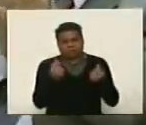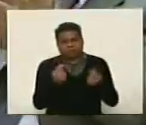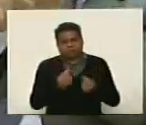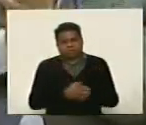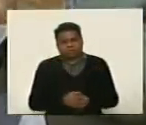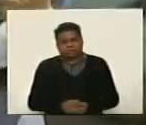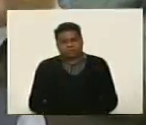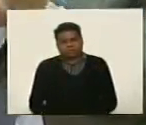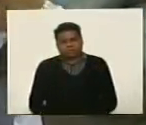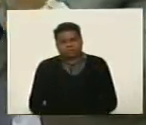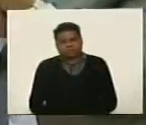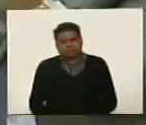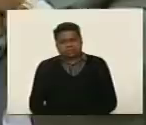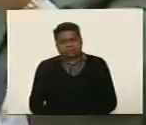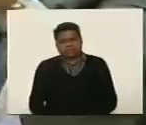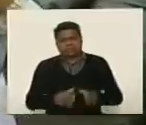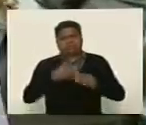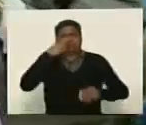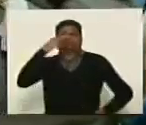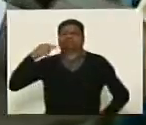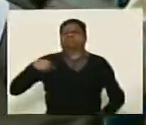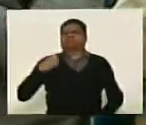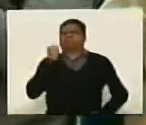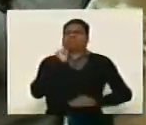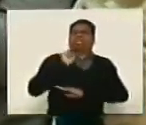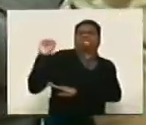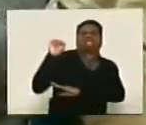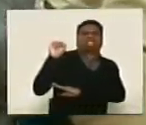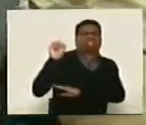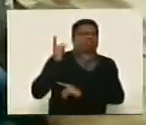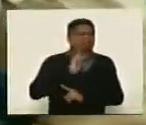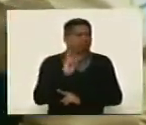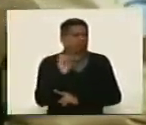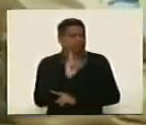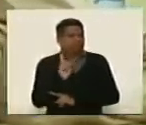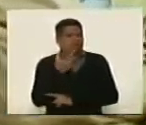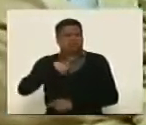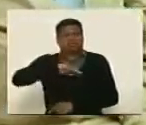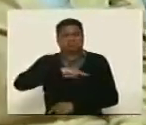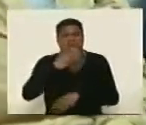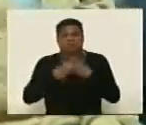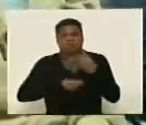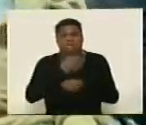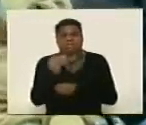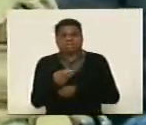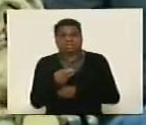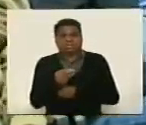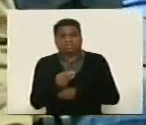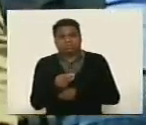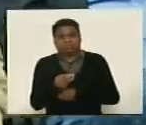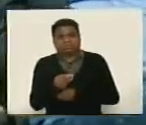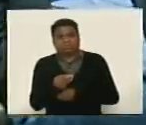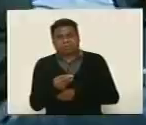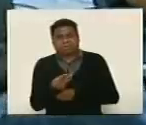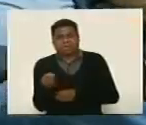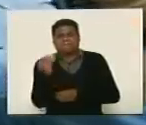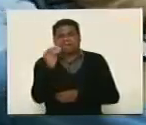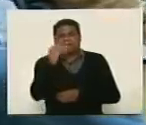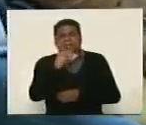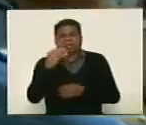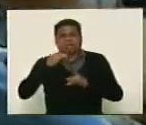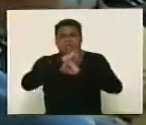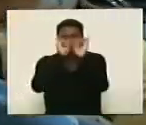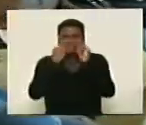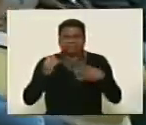de soberbia y prepotencia, procurando garantizar la mayor suma de felicidad